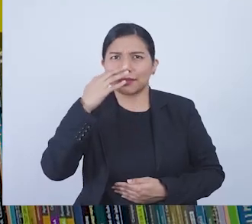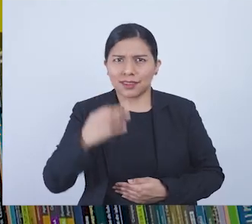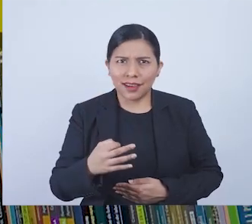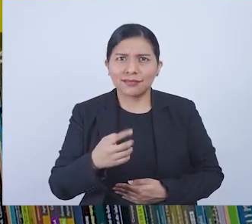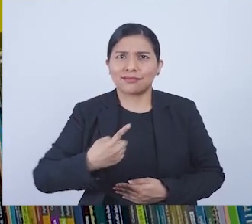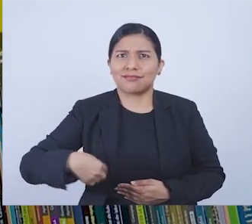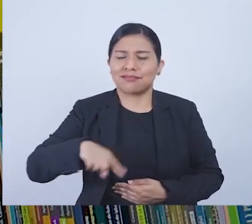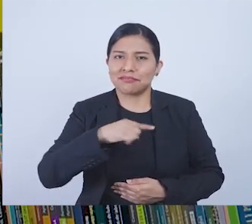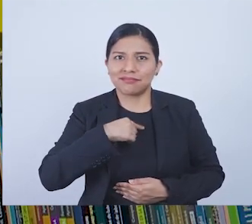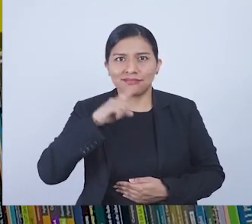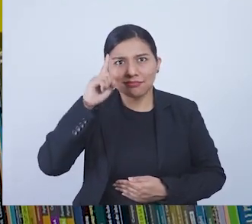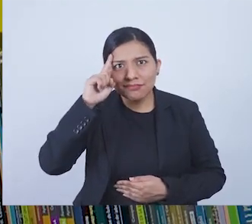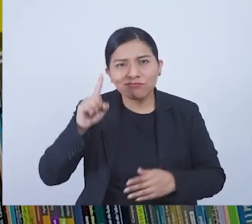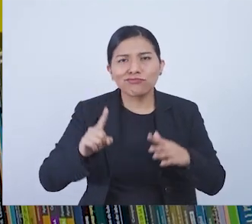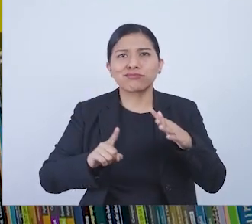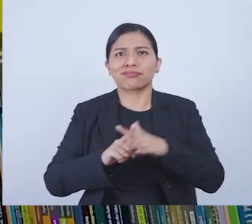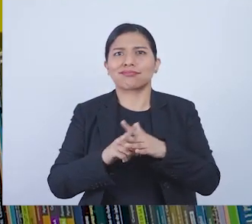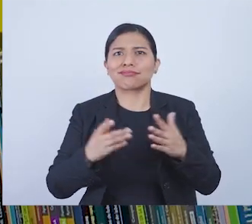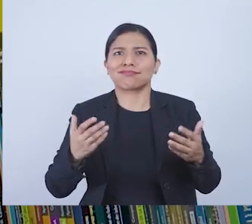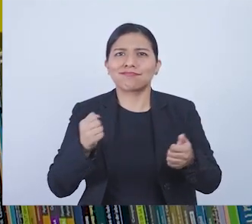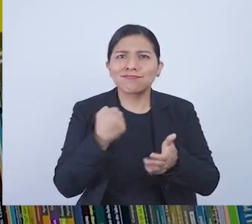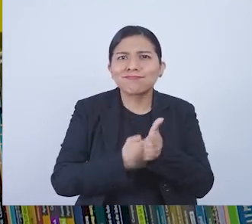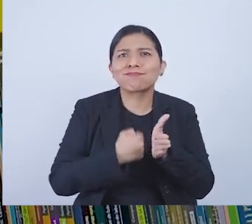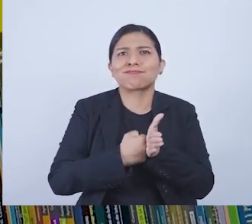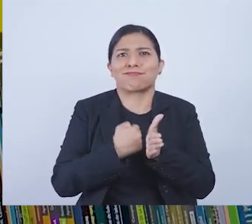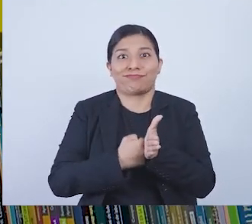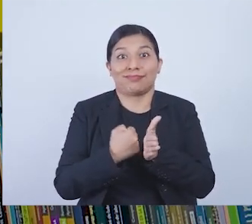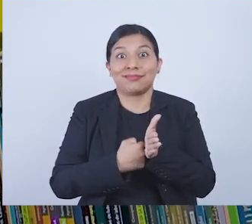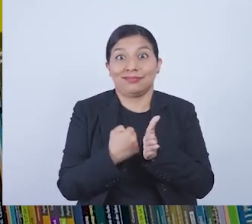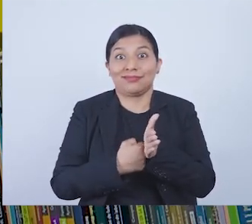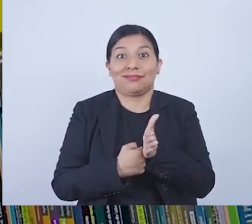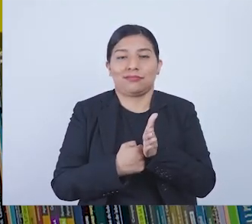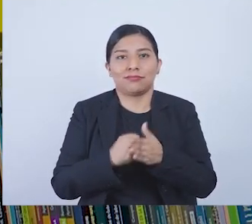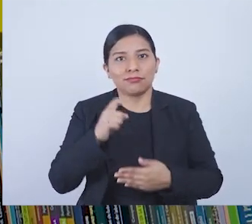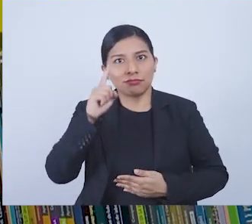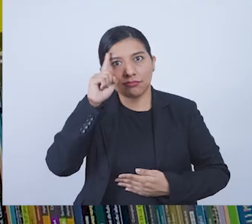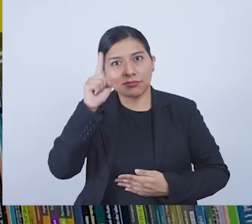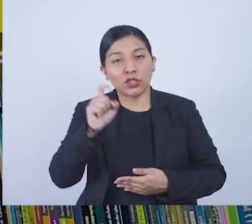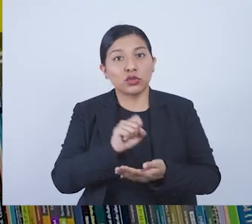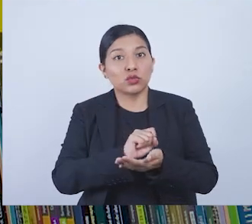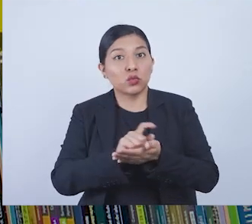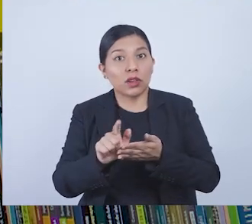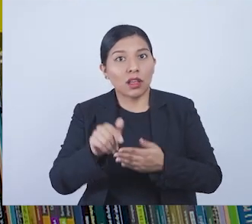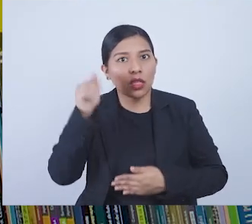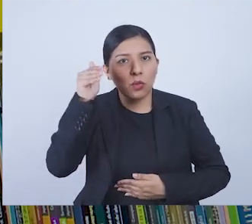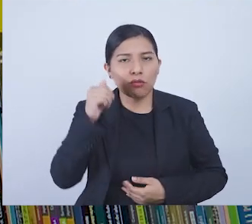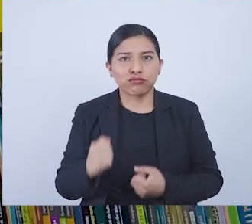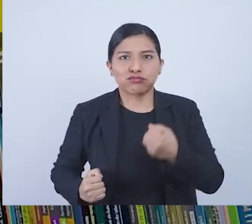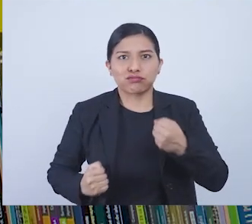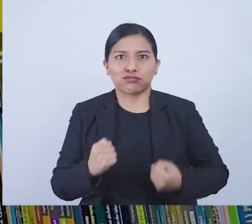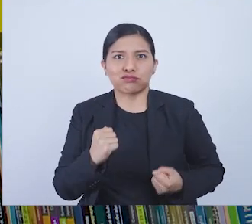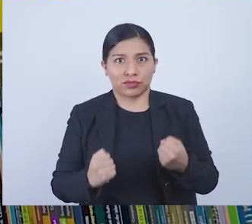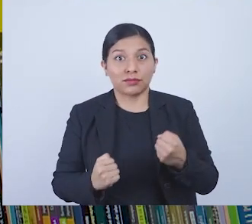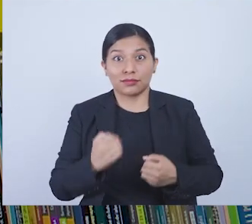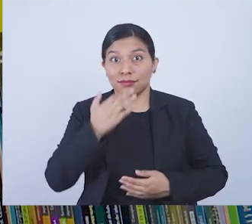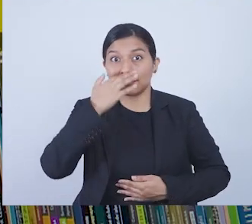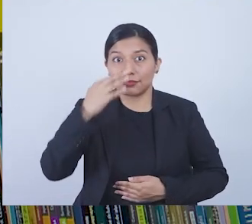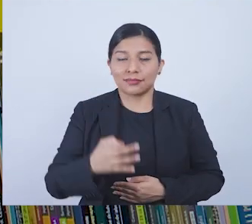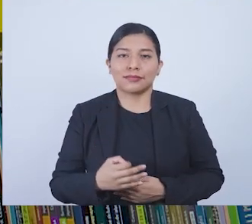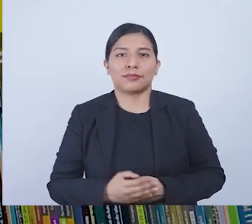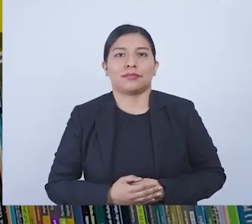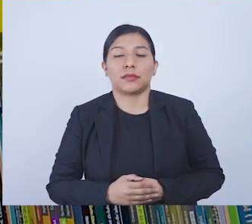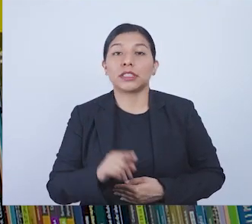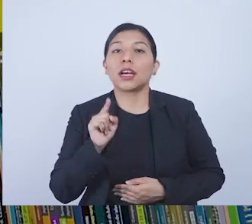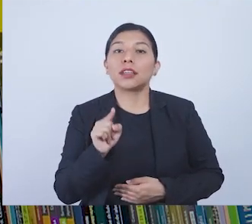feliz iniciativa de quienes tomaron esa idea de crear la Escuela de Educación Física en Ciudad Normal. Por eso